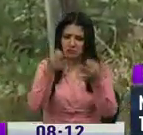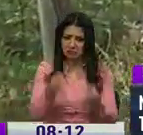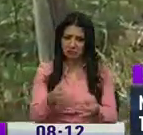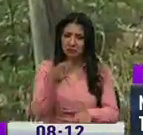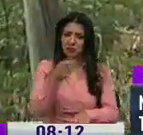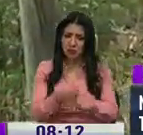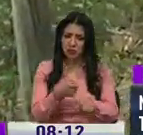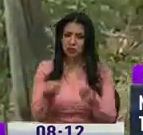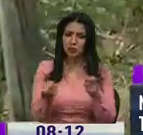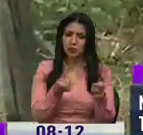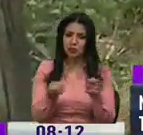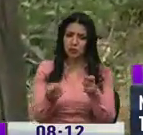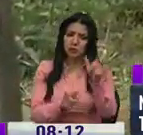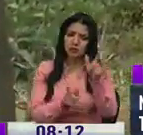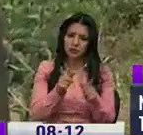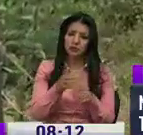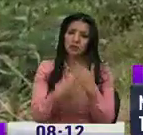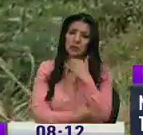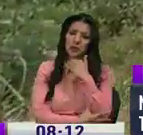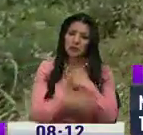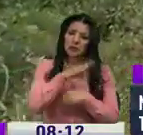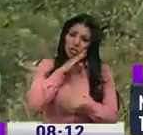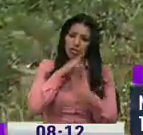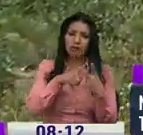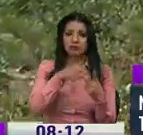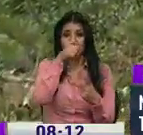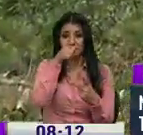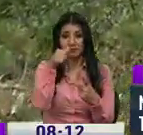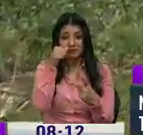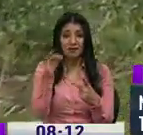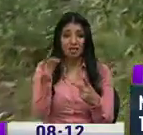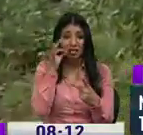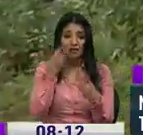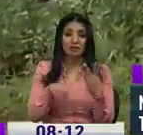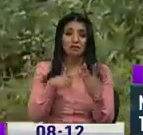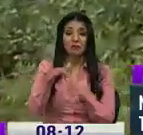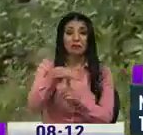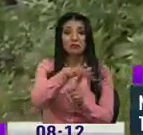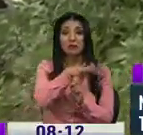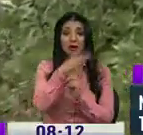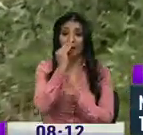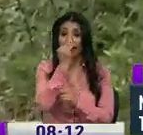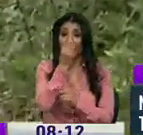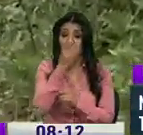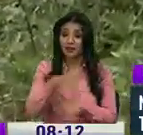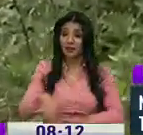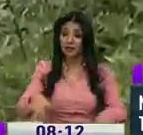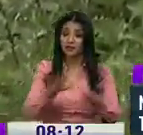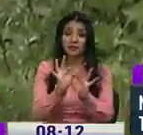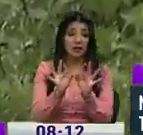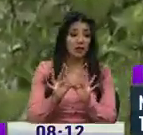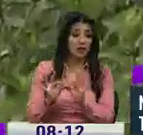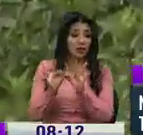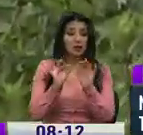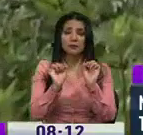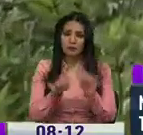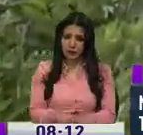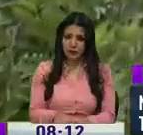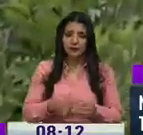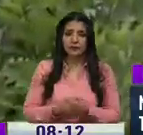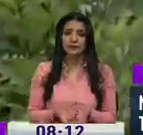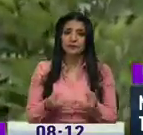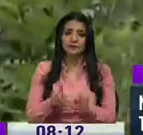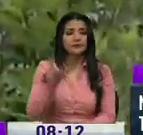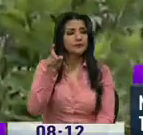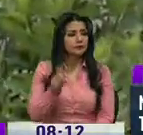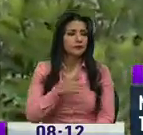para manejar los temas de los indigentes, de los drogadictos y también de parques y jardines para tratar de mejorar el sector. Y también se necesita